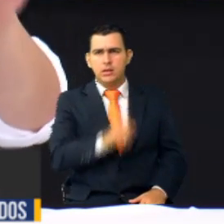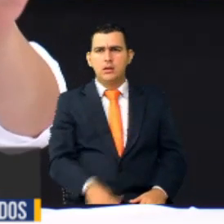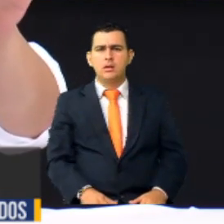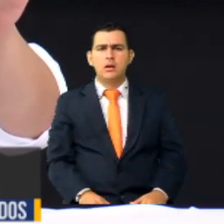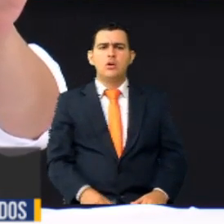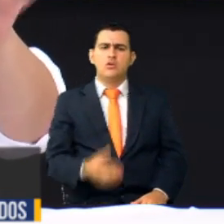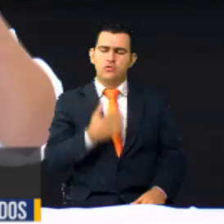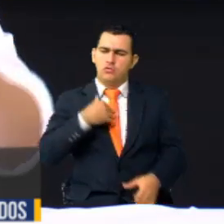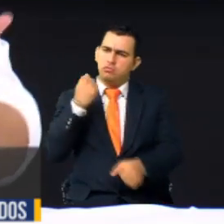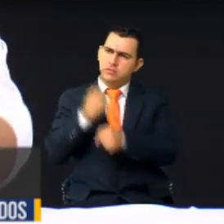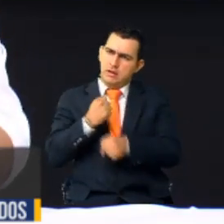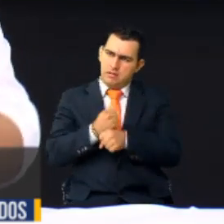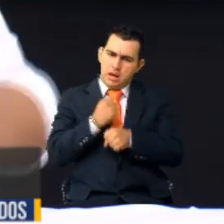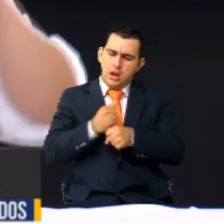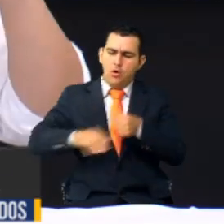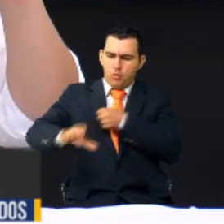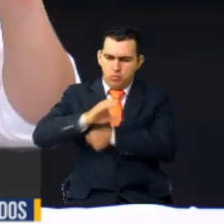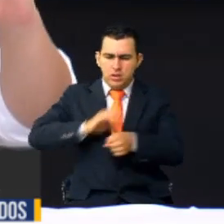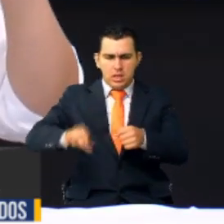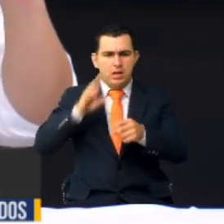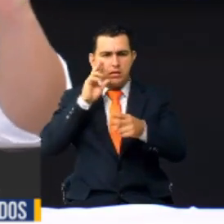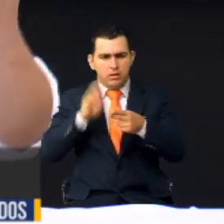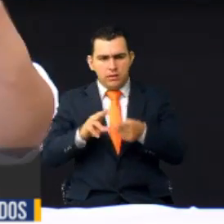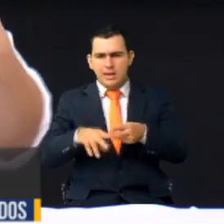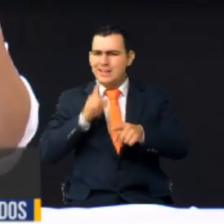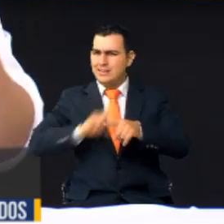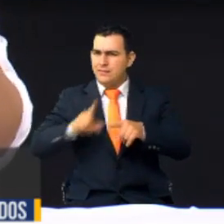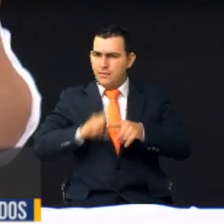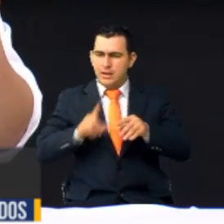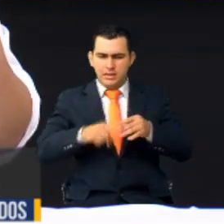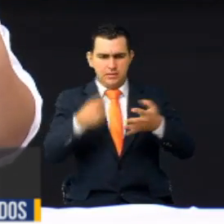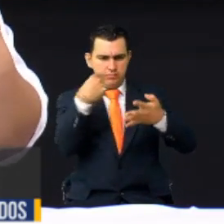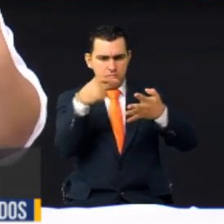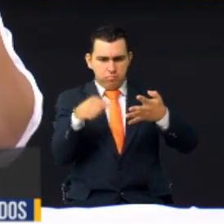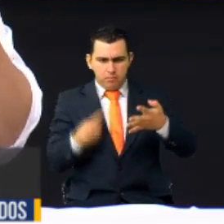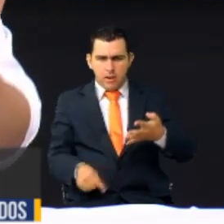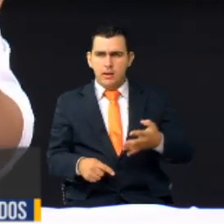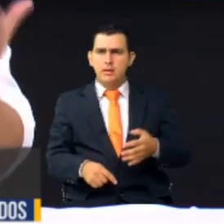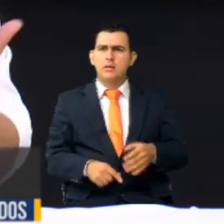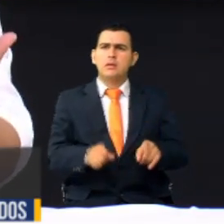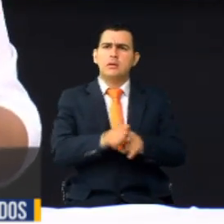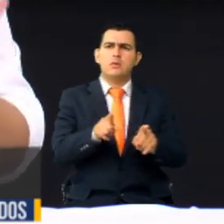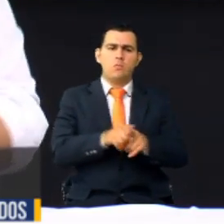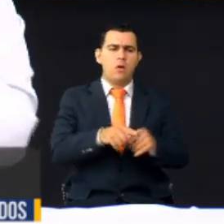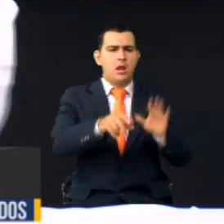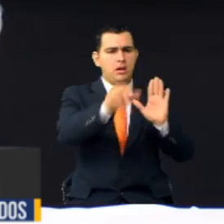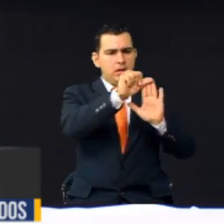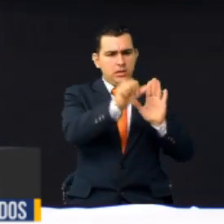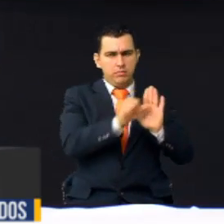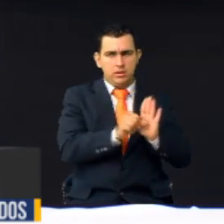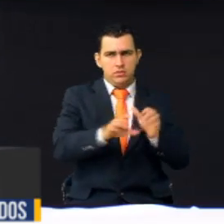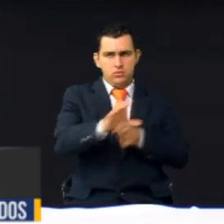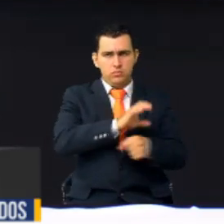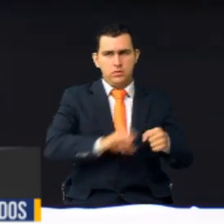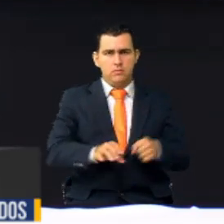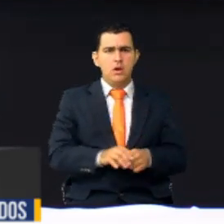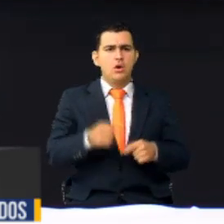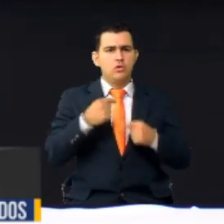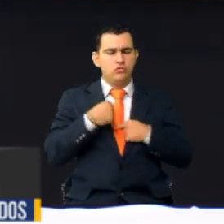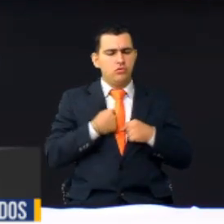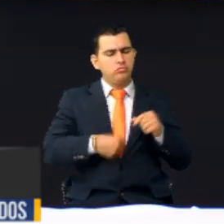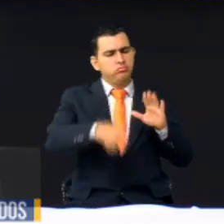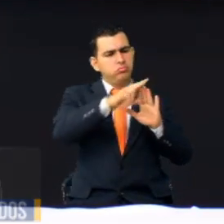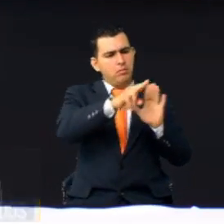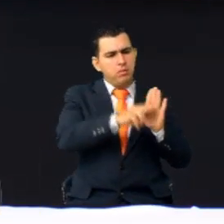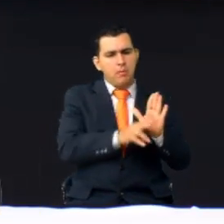la comunidad directamente y presentábamos, según las necesidades planteadas y los requerimientos de la comunidad, presentábamos al